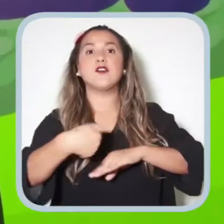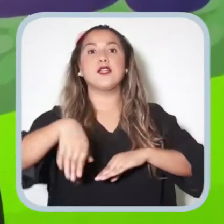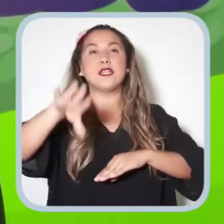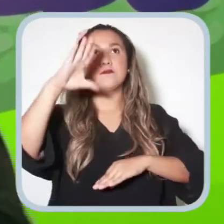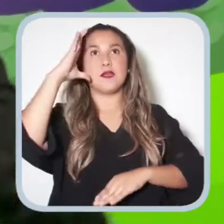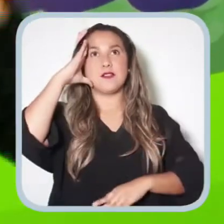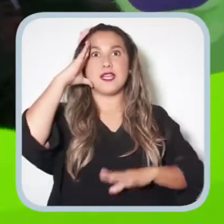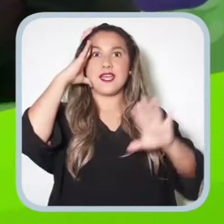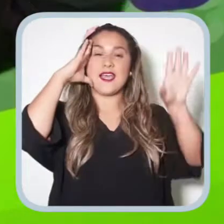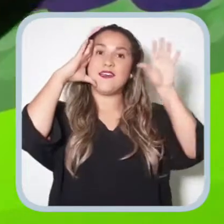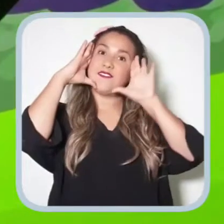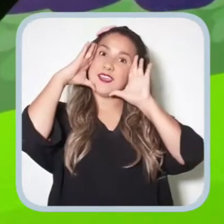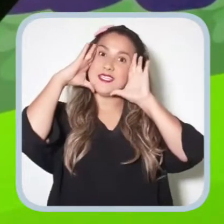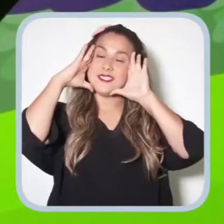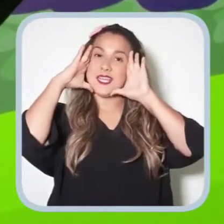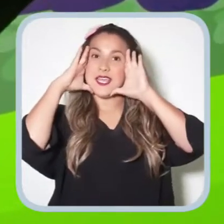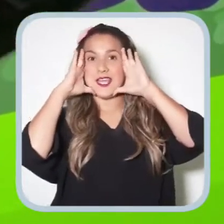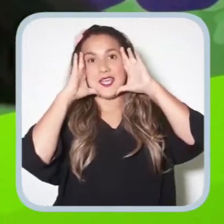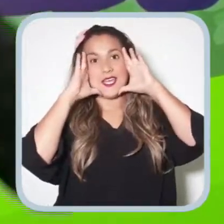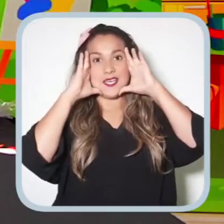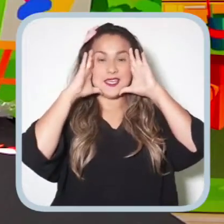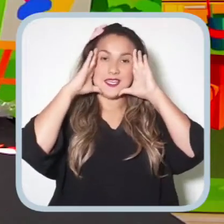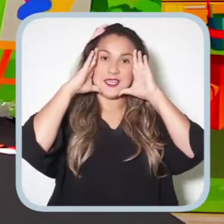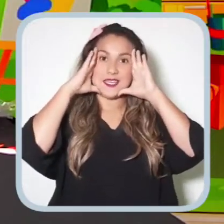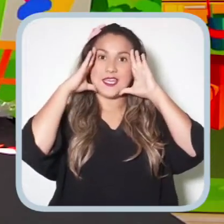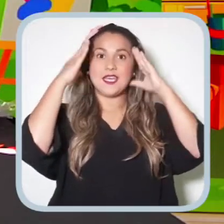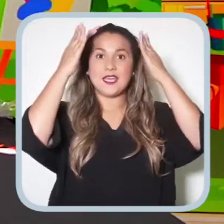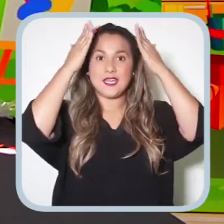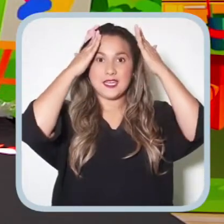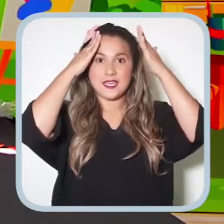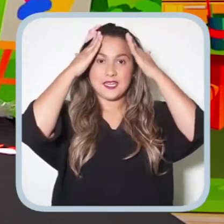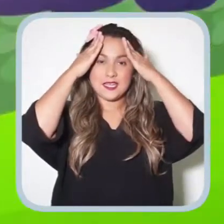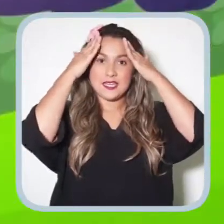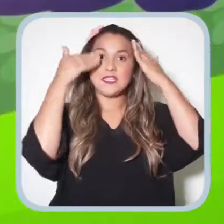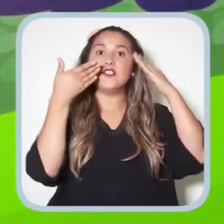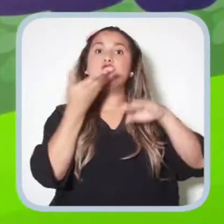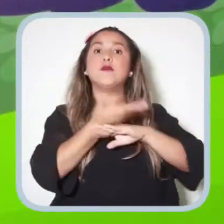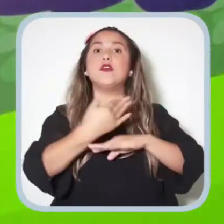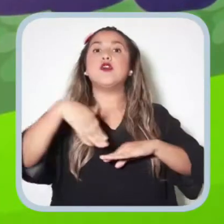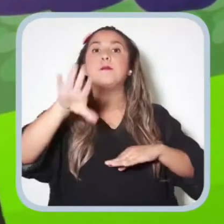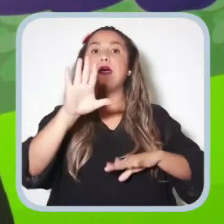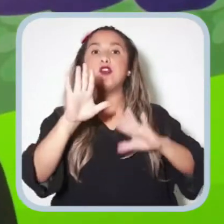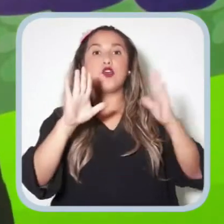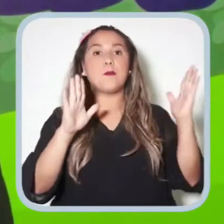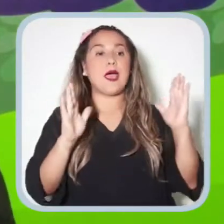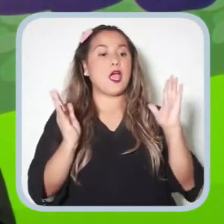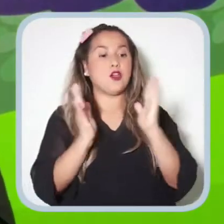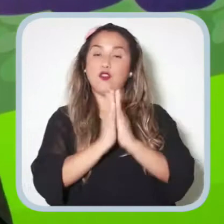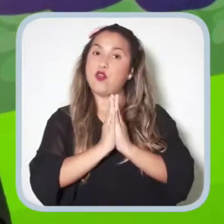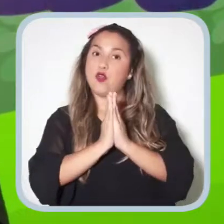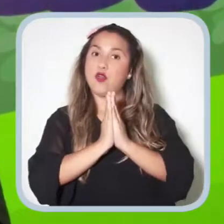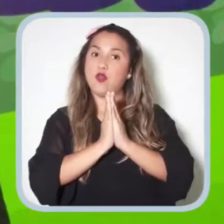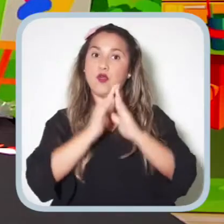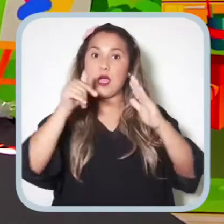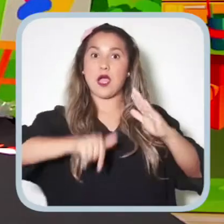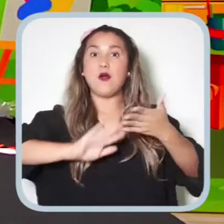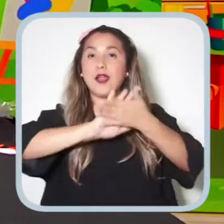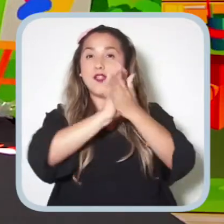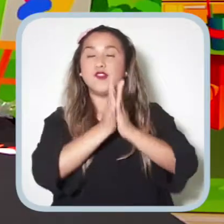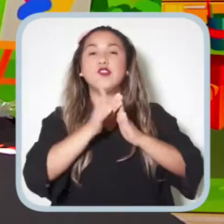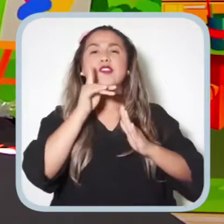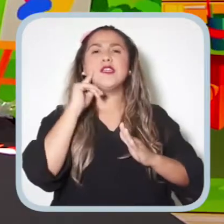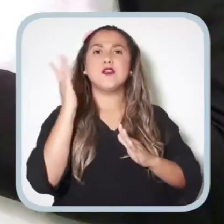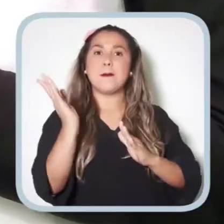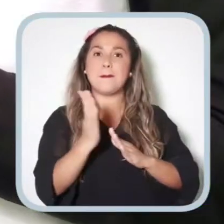a la cabeza, y si yo pido mano con ma. ¡No! Y ahora que todos tienen una